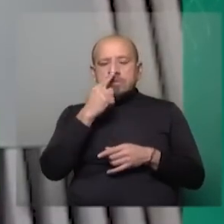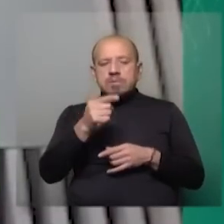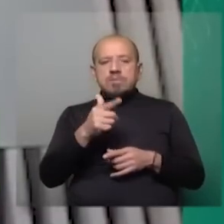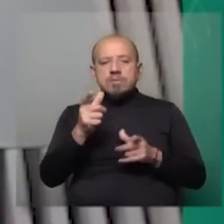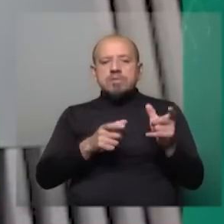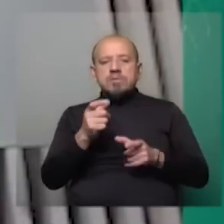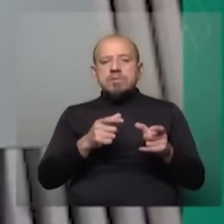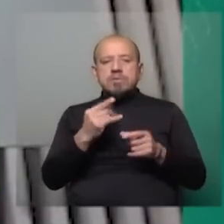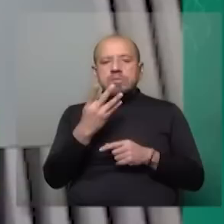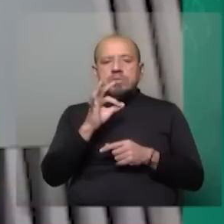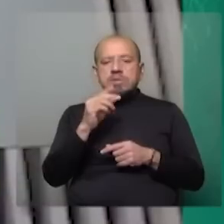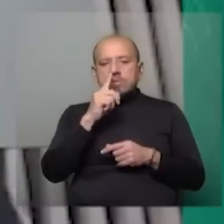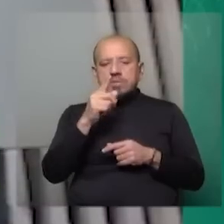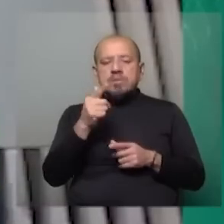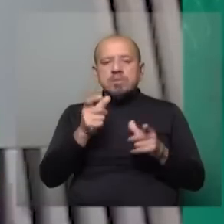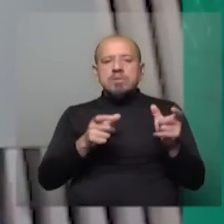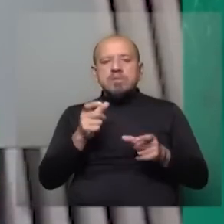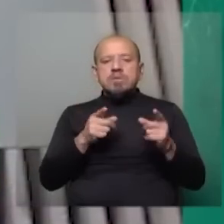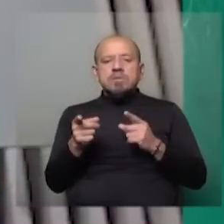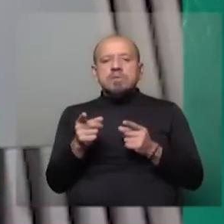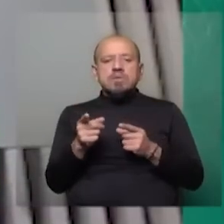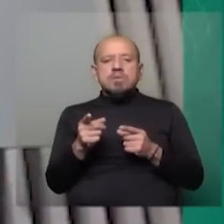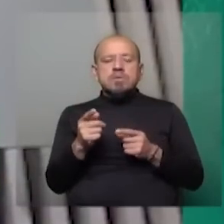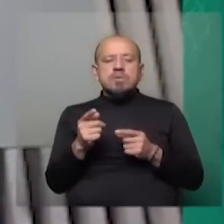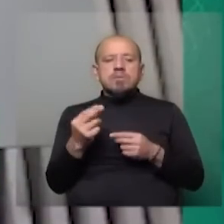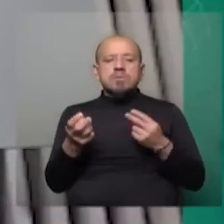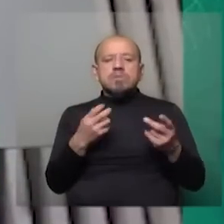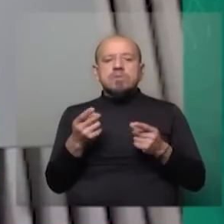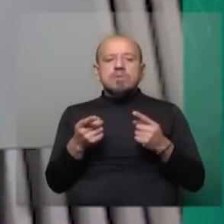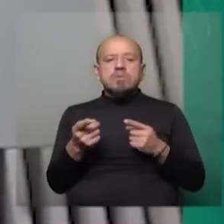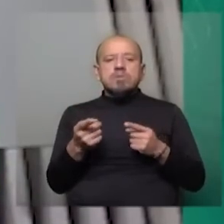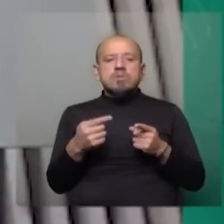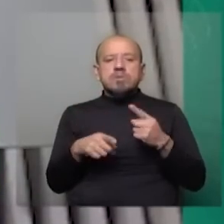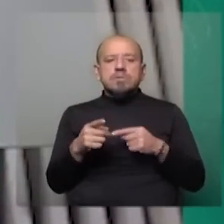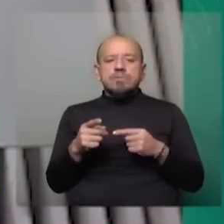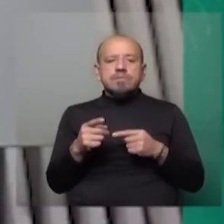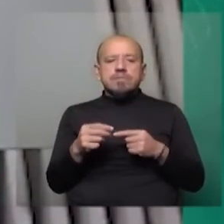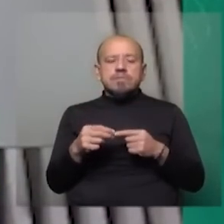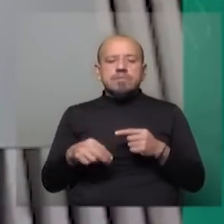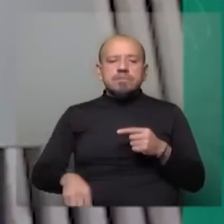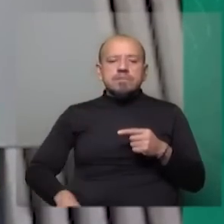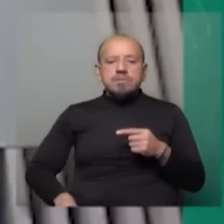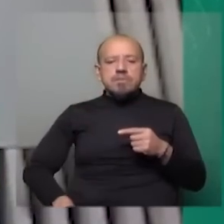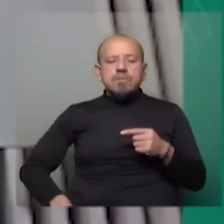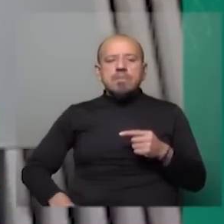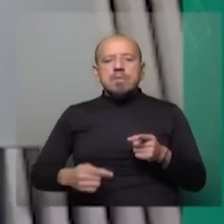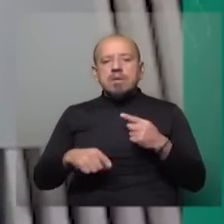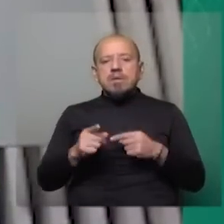40,000 personas que fueron a decir no solamente a buscar atención médica sino a buscar eh resguardo sintiéndose